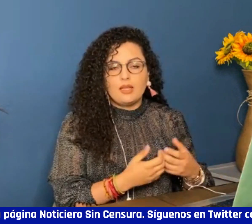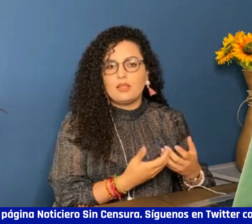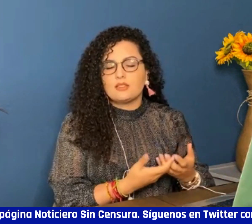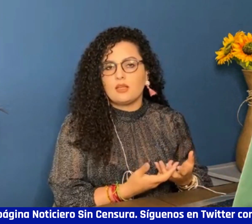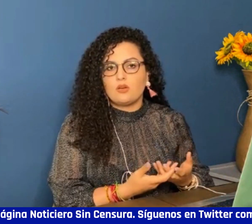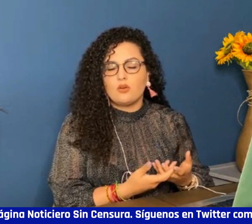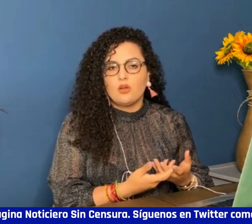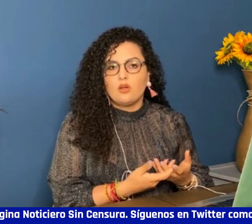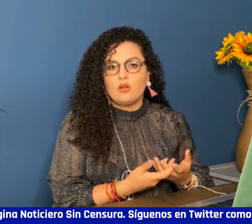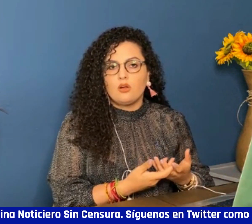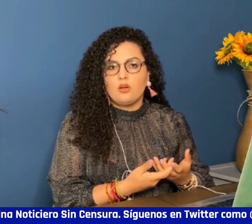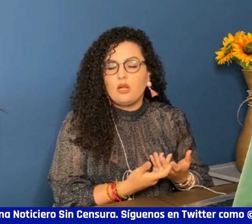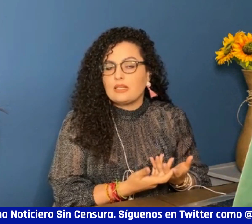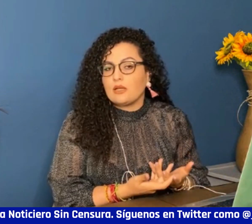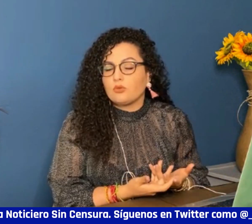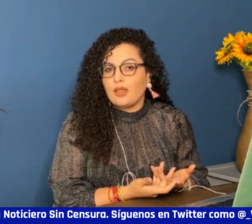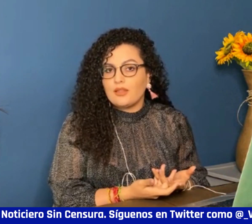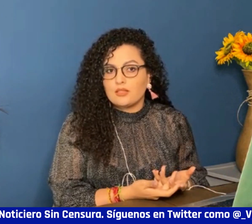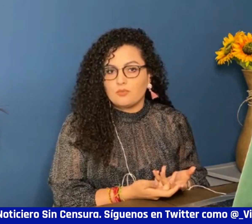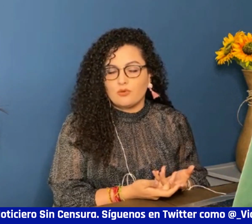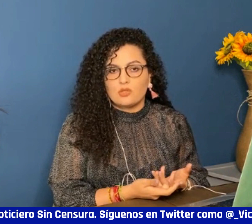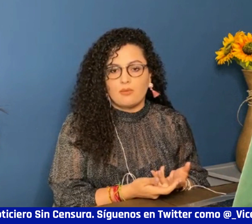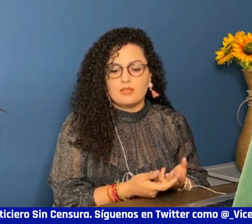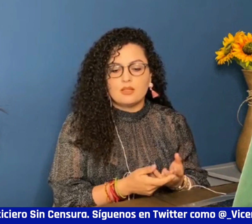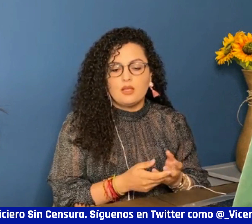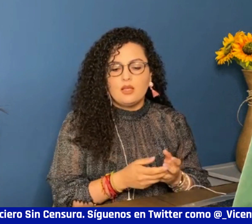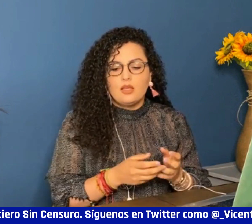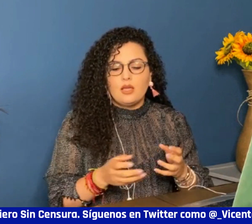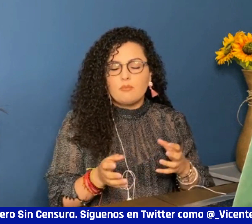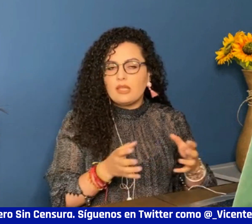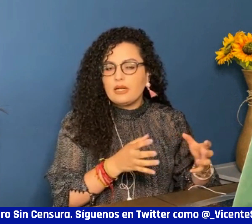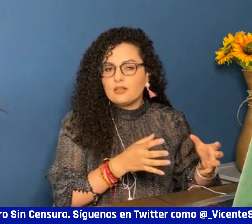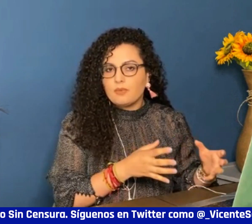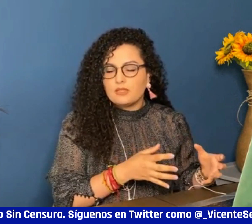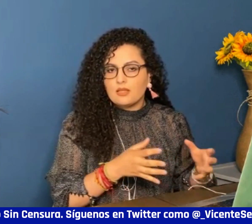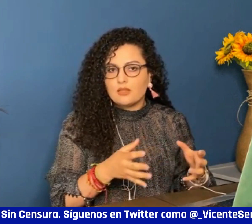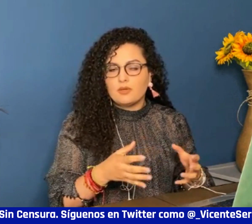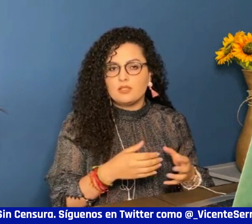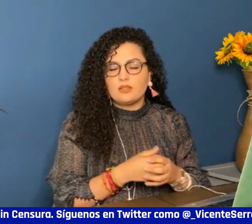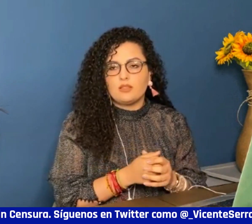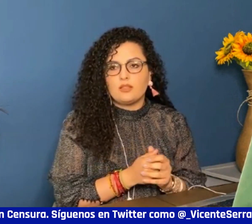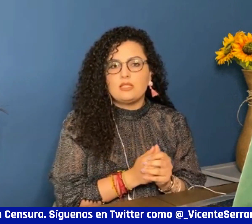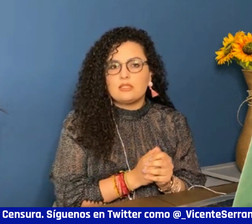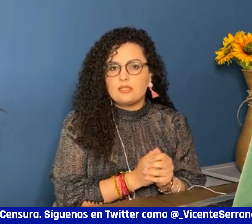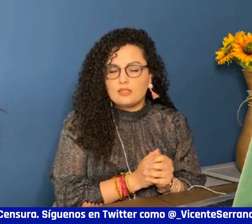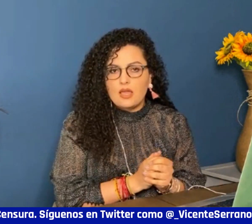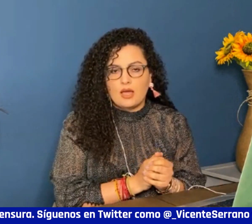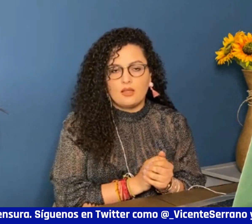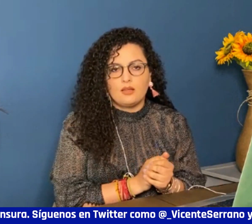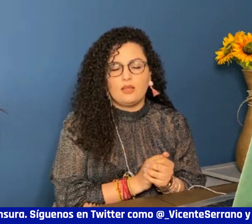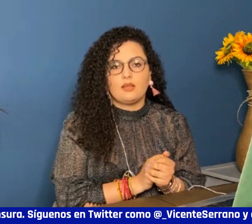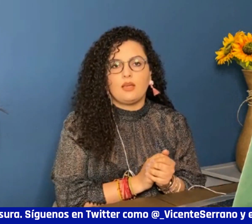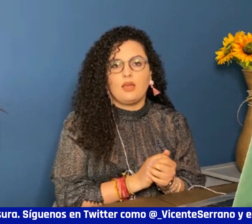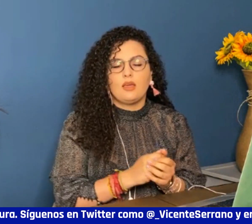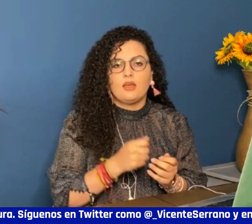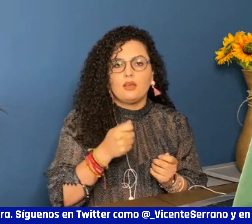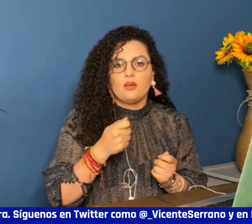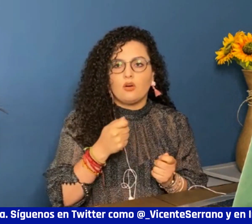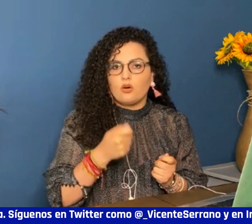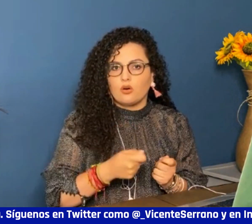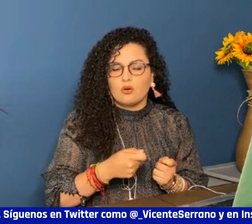cuando deberían de hacerlo las autoridades responsables. En mañaneras pasadas el presidente insistía en